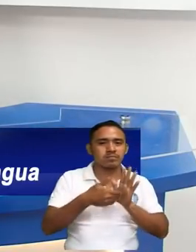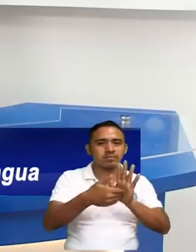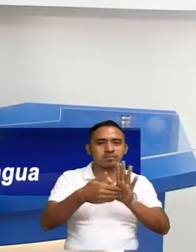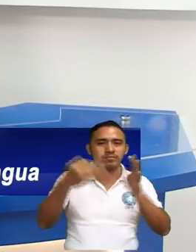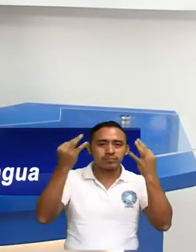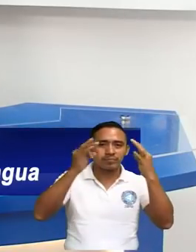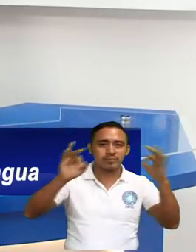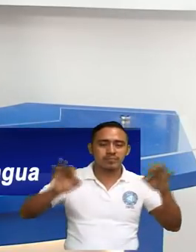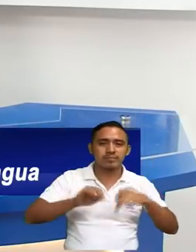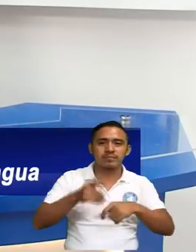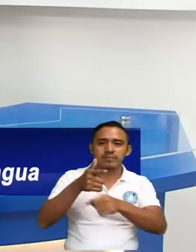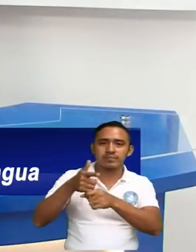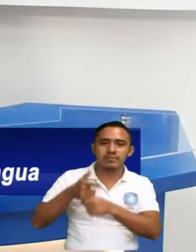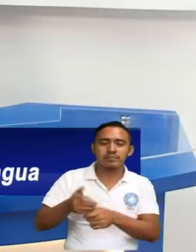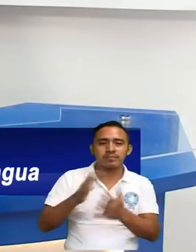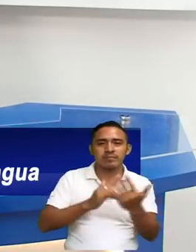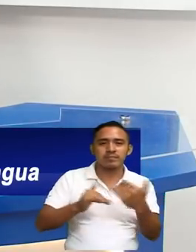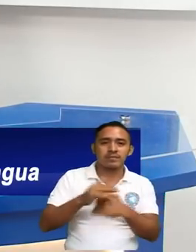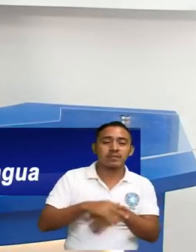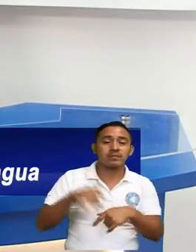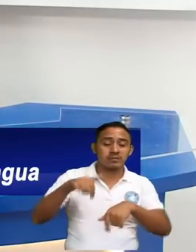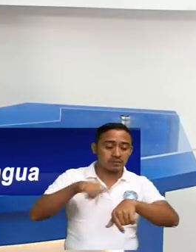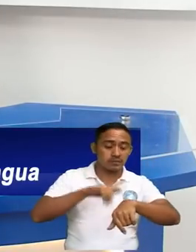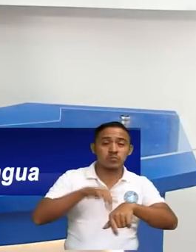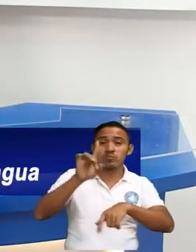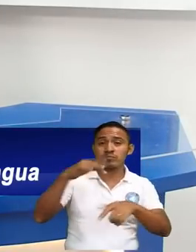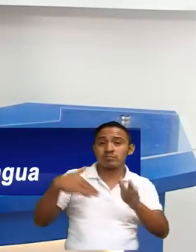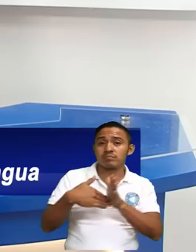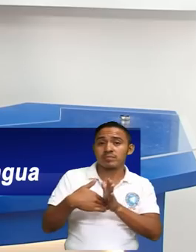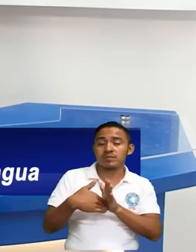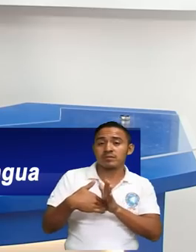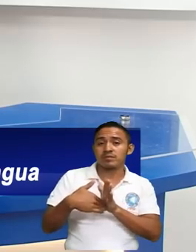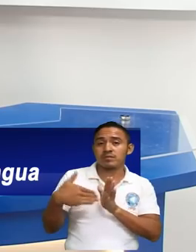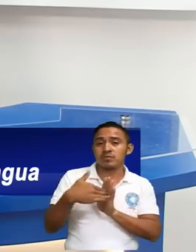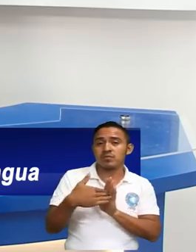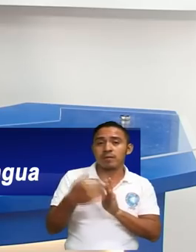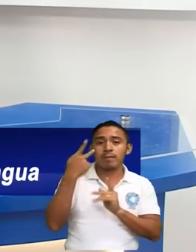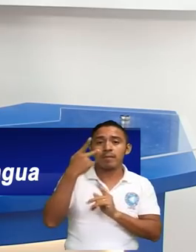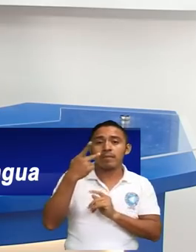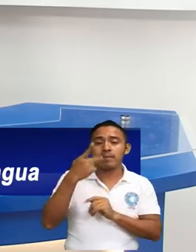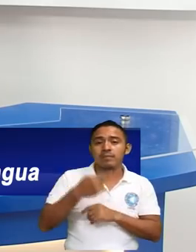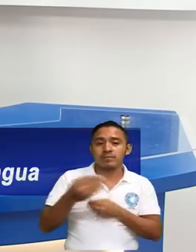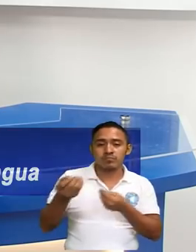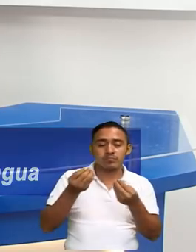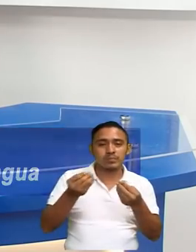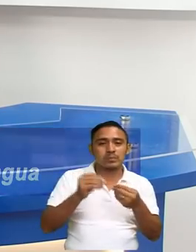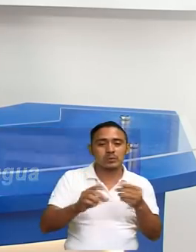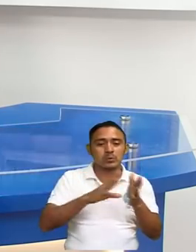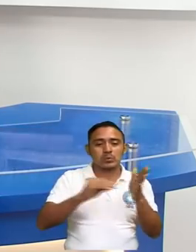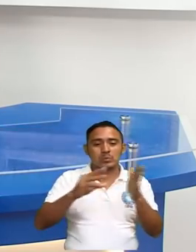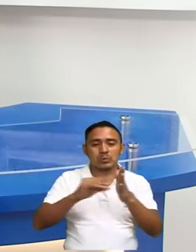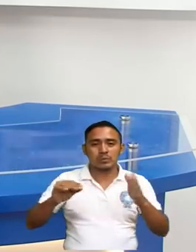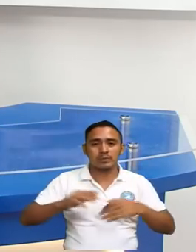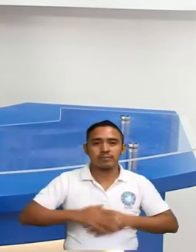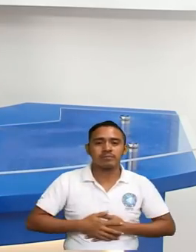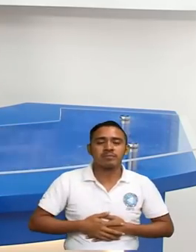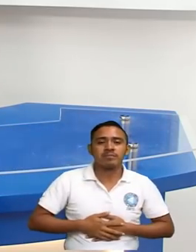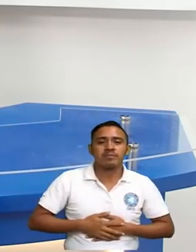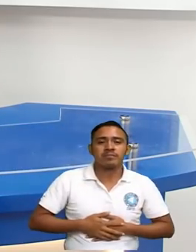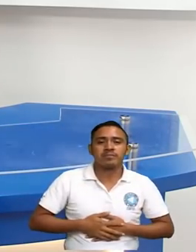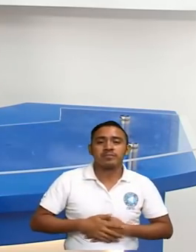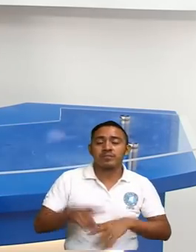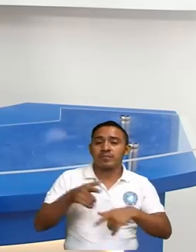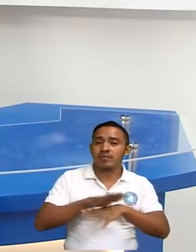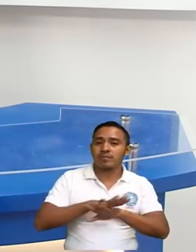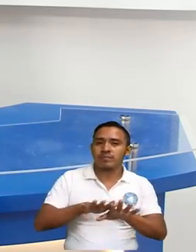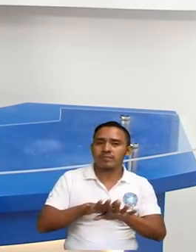tendencia. Ese video ya supera a esta hora el millón de reproducciones y se ha compartido más de 200.000 veces. Con